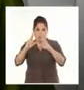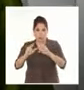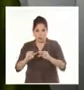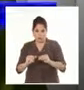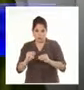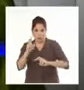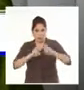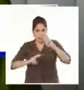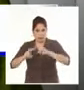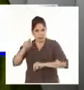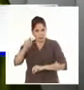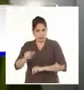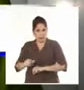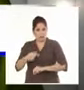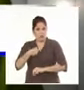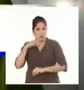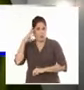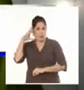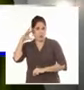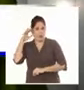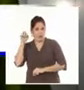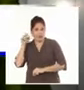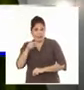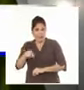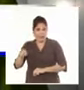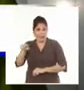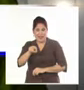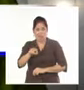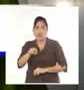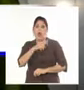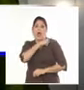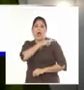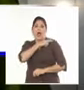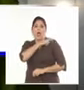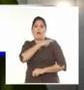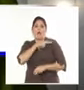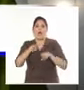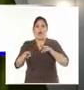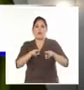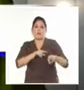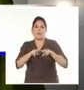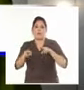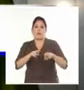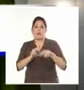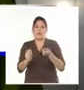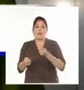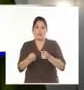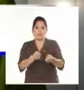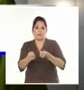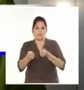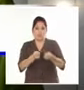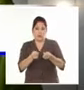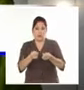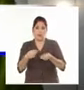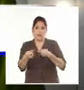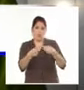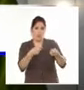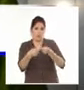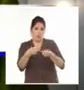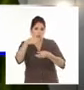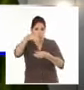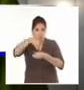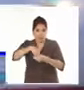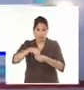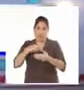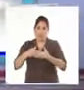investigación se determina la implicación del administrador provincial del sistema automatizado y federal de gestión comercial empleado